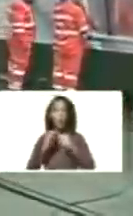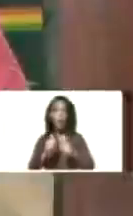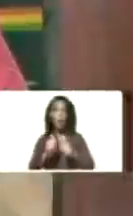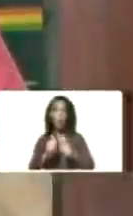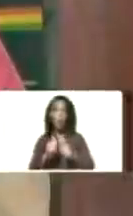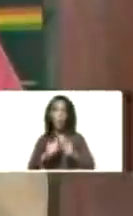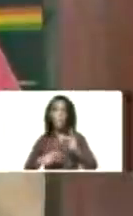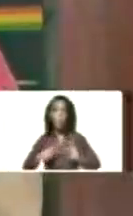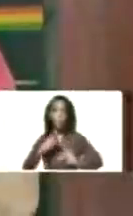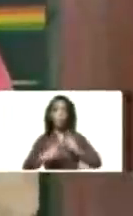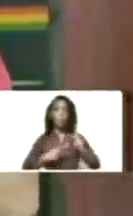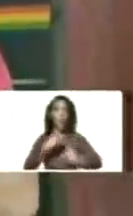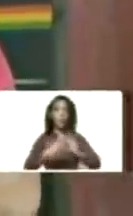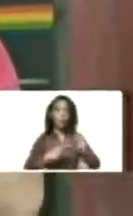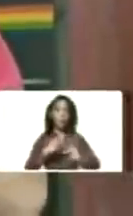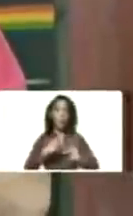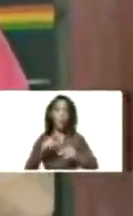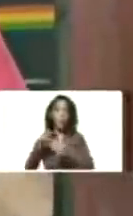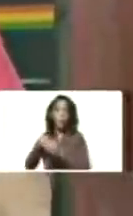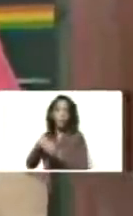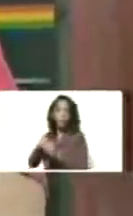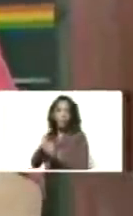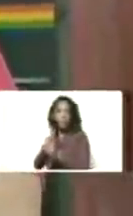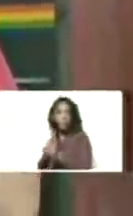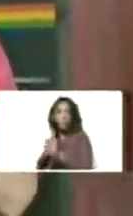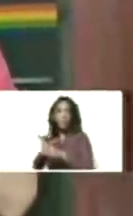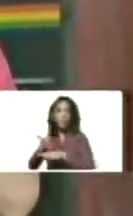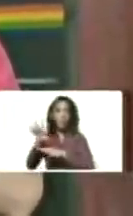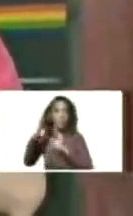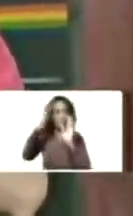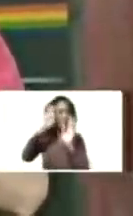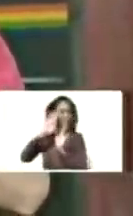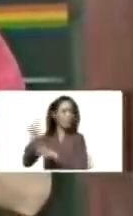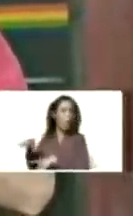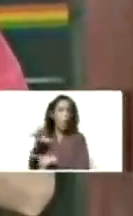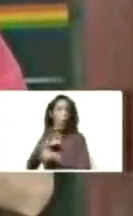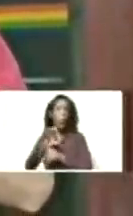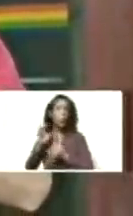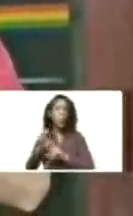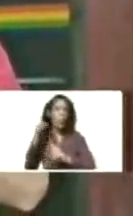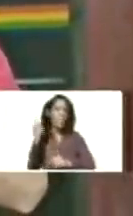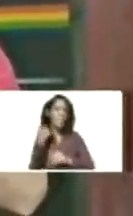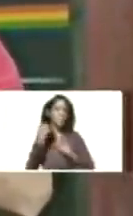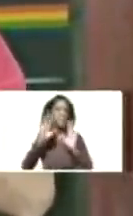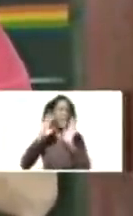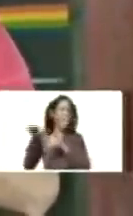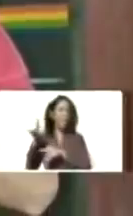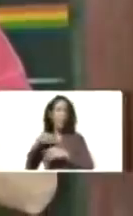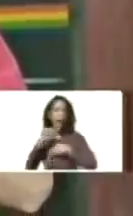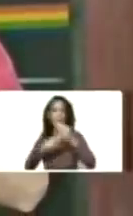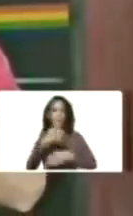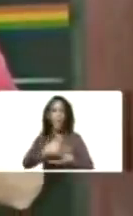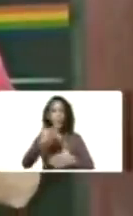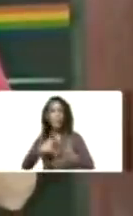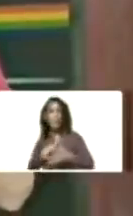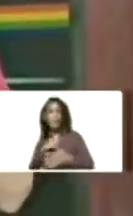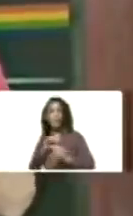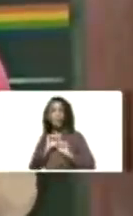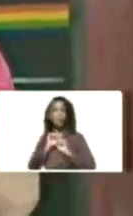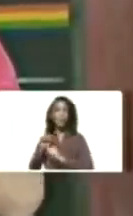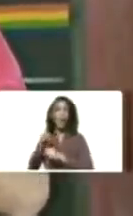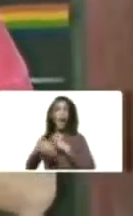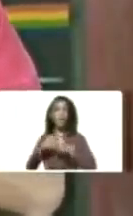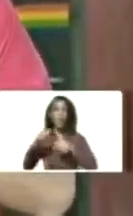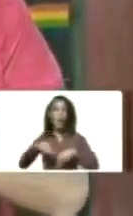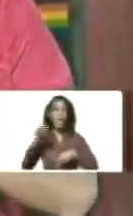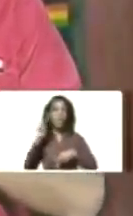un proceso de descolonización, donde dejamos atrás esa vieja cultura, donde nos llevaban las transnacionales a despreciar lo hecho en